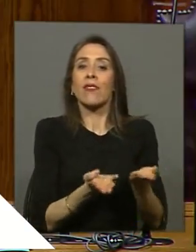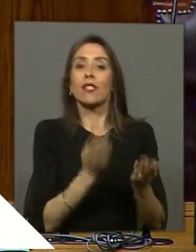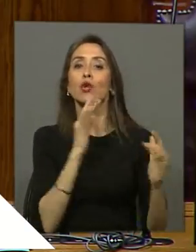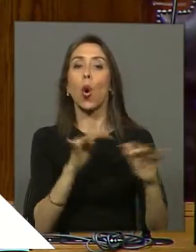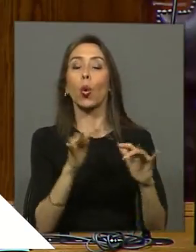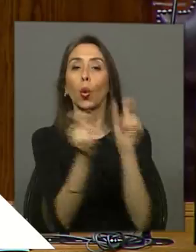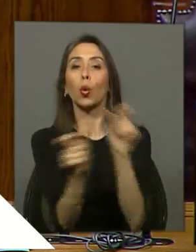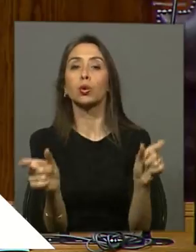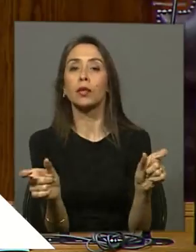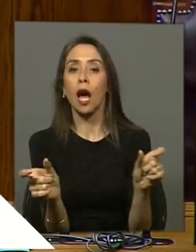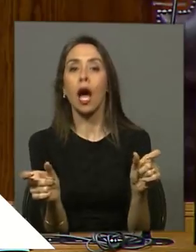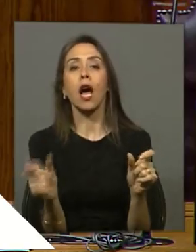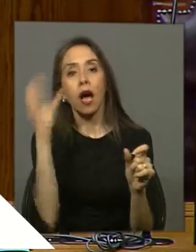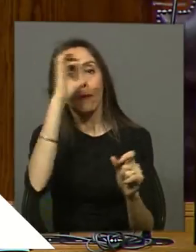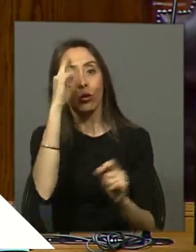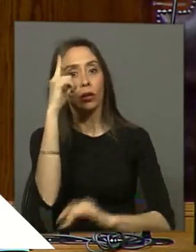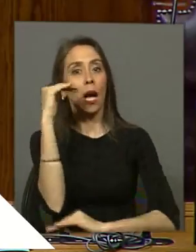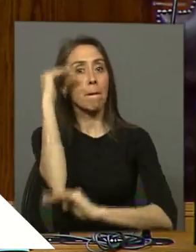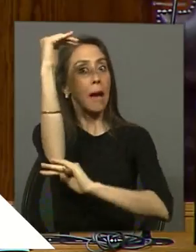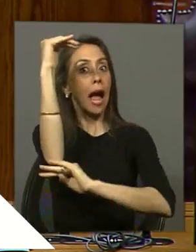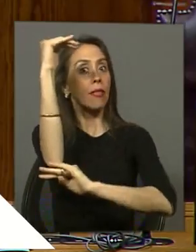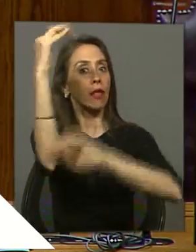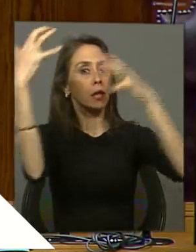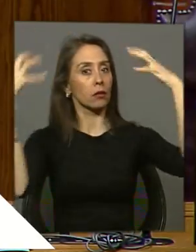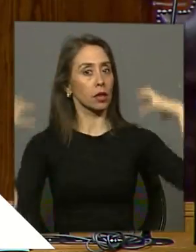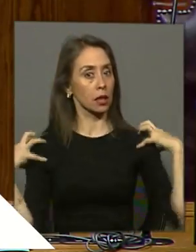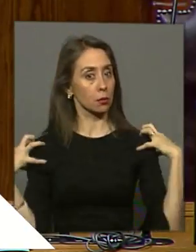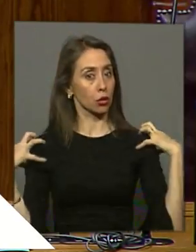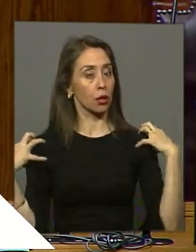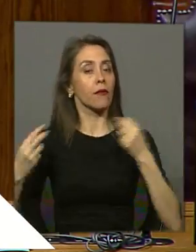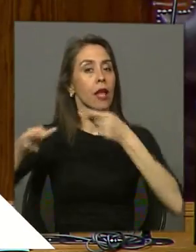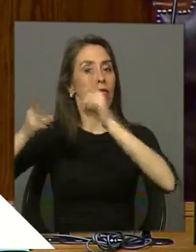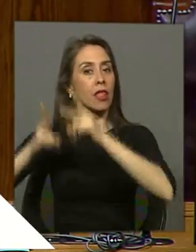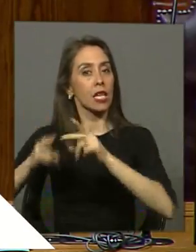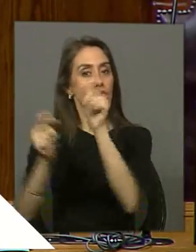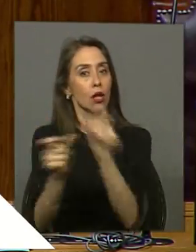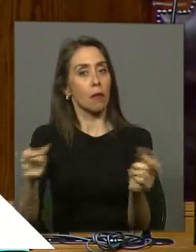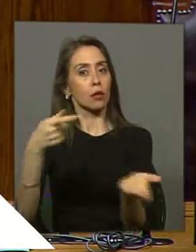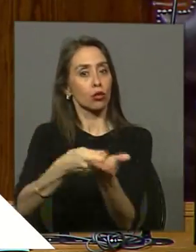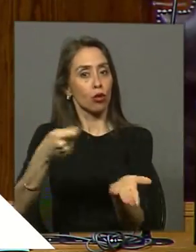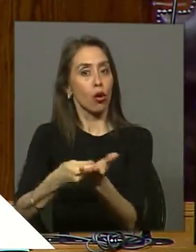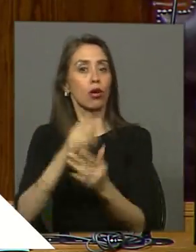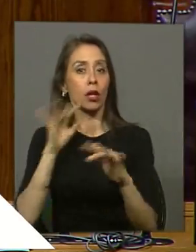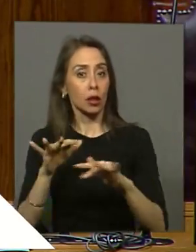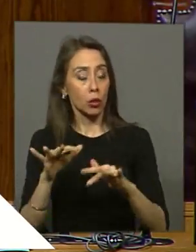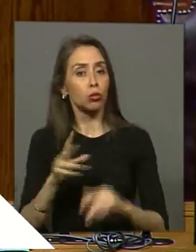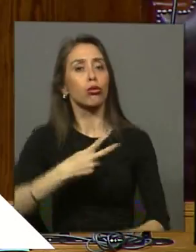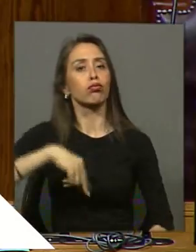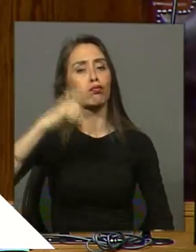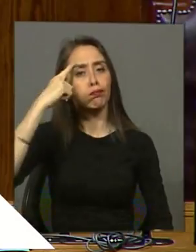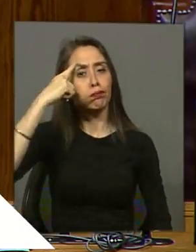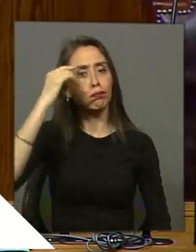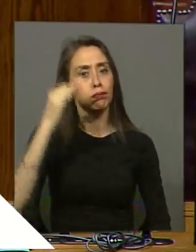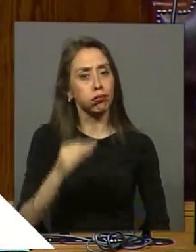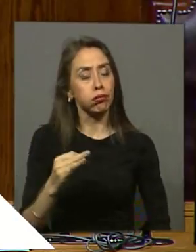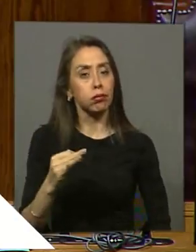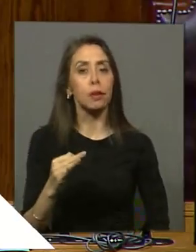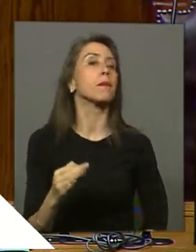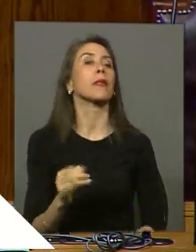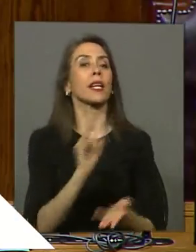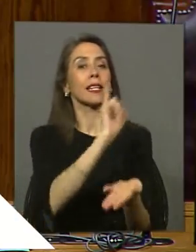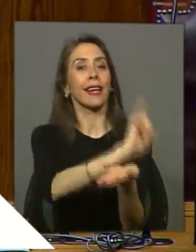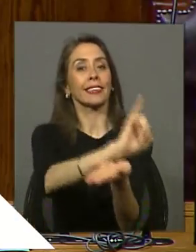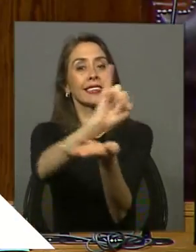claridad que se ha buscado la primacía responsable de los derechos de los consumidores. Es nuestro convencimiento de que los actores